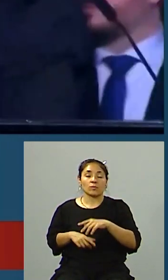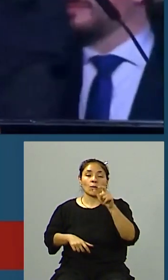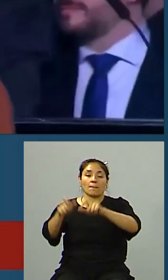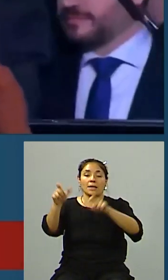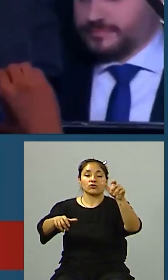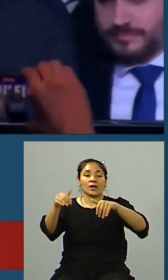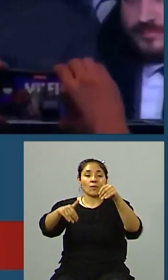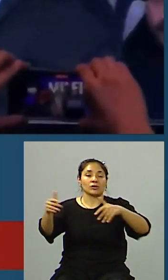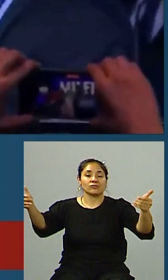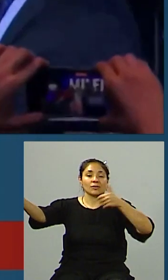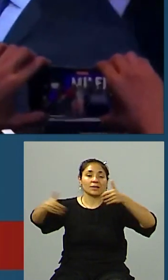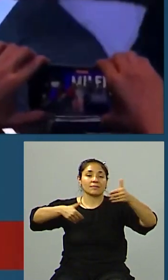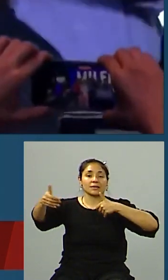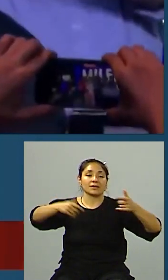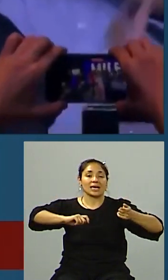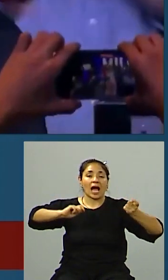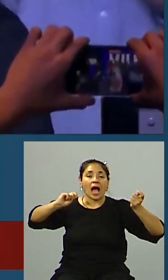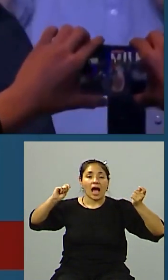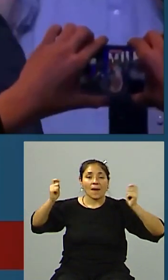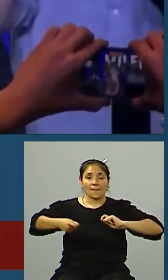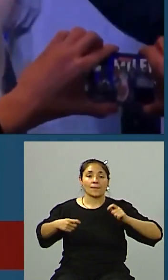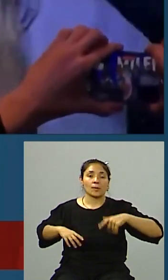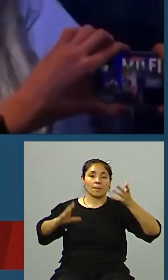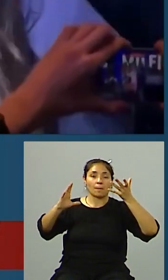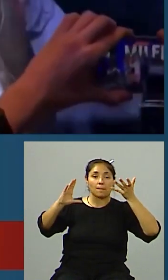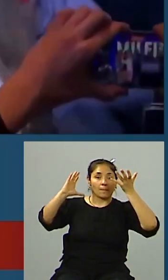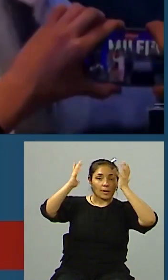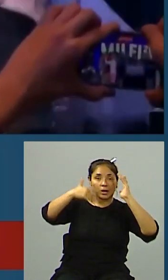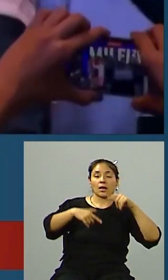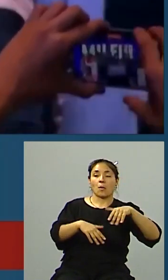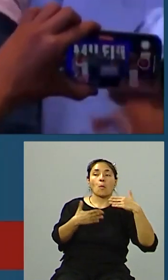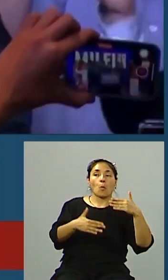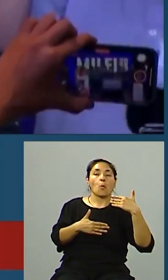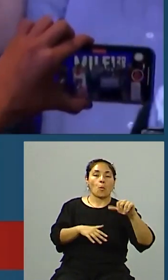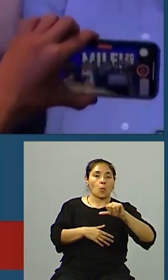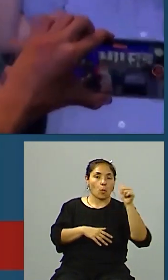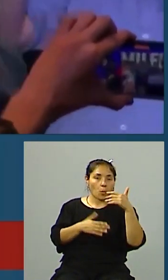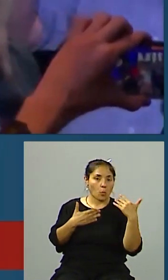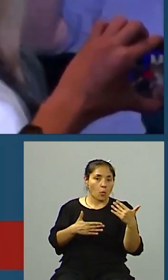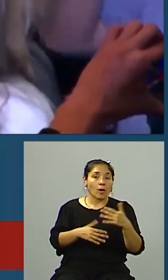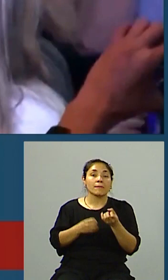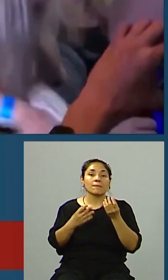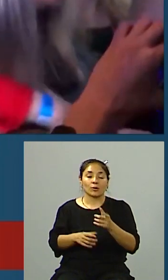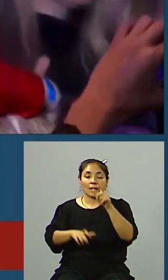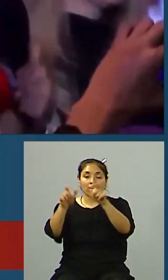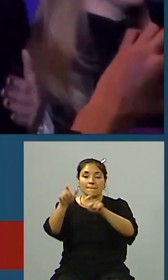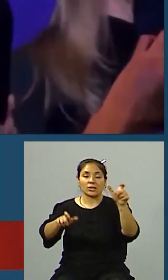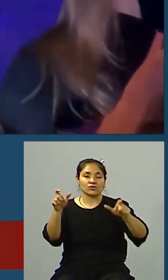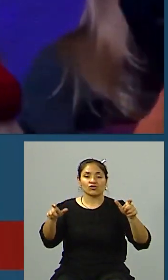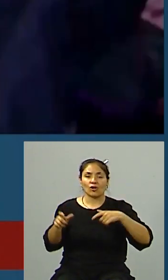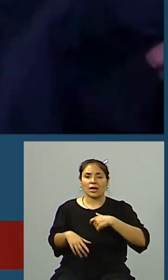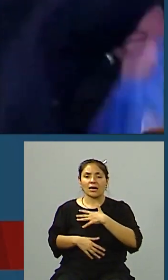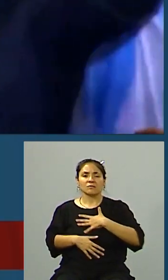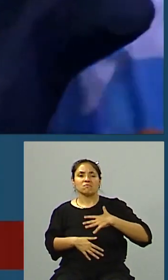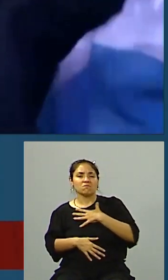cambio, le permitirá a Milei ganar la elección. Él tiene que seducir a ese votante opositor, y